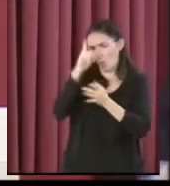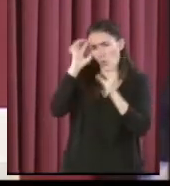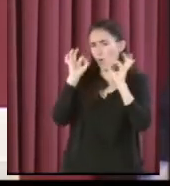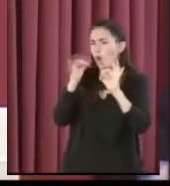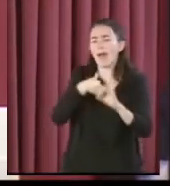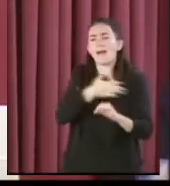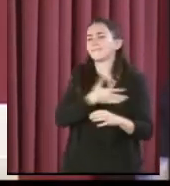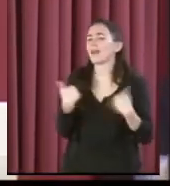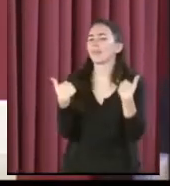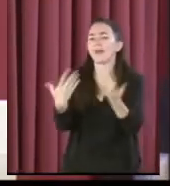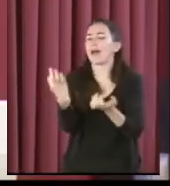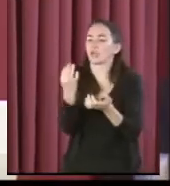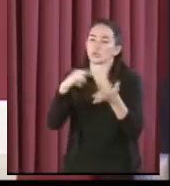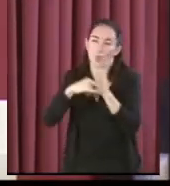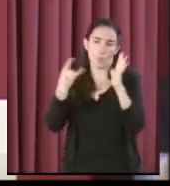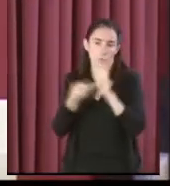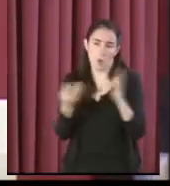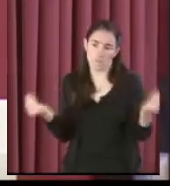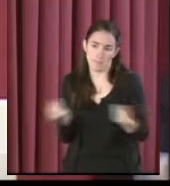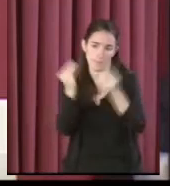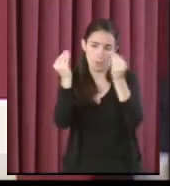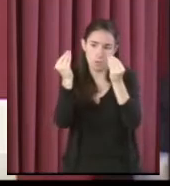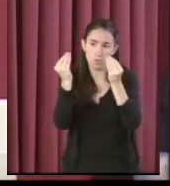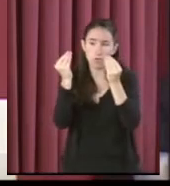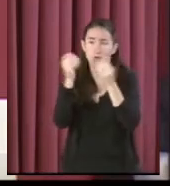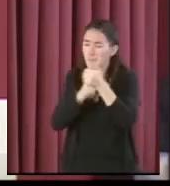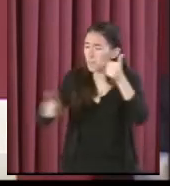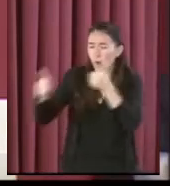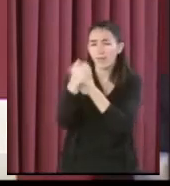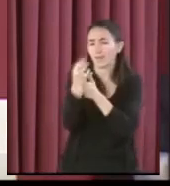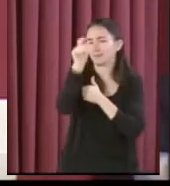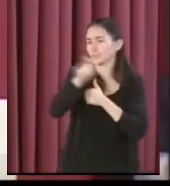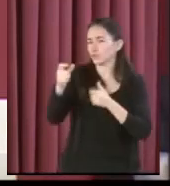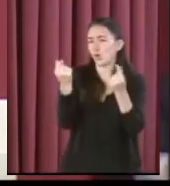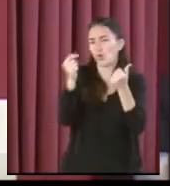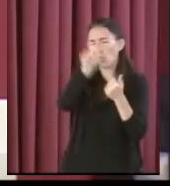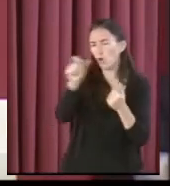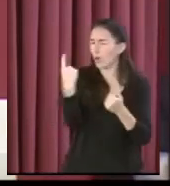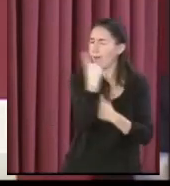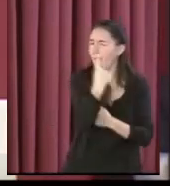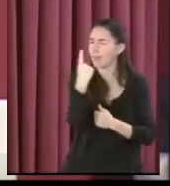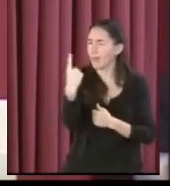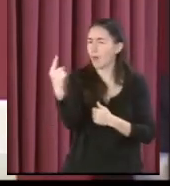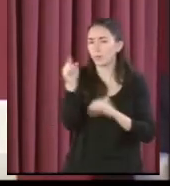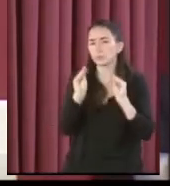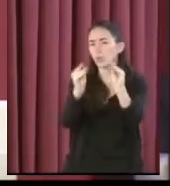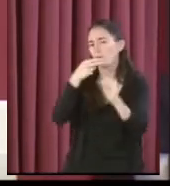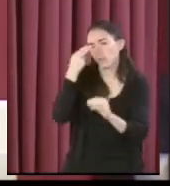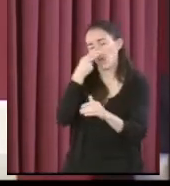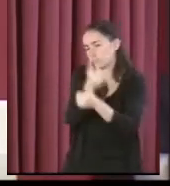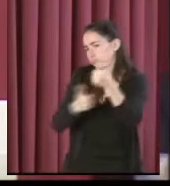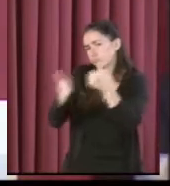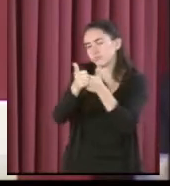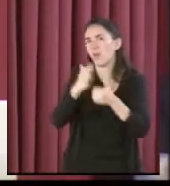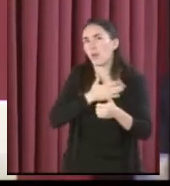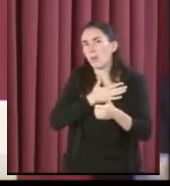solución, anteponiendo siempre el interés general de Logroño y de todos y cada uno de los logroñeses a los intereses electorales